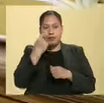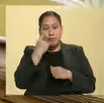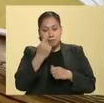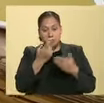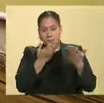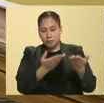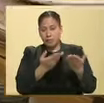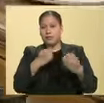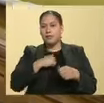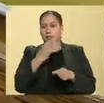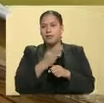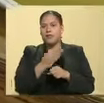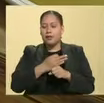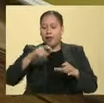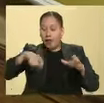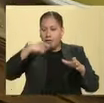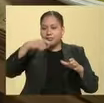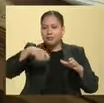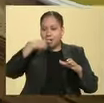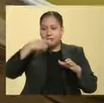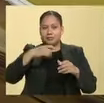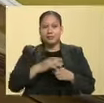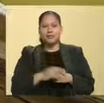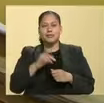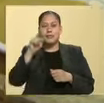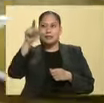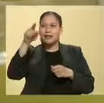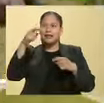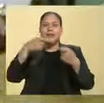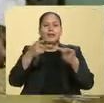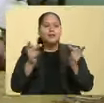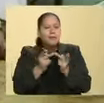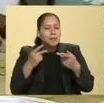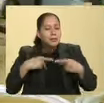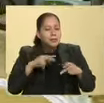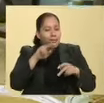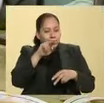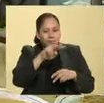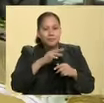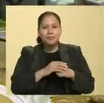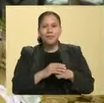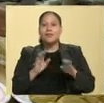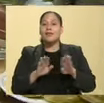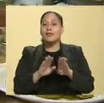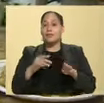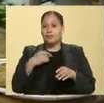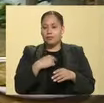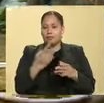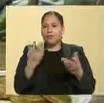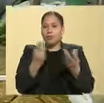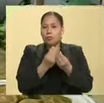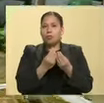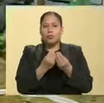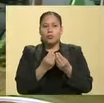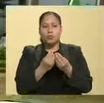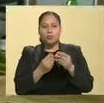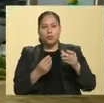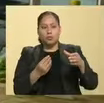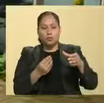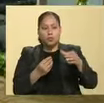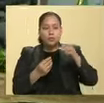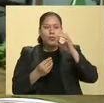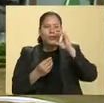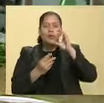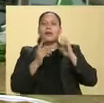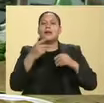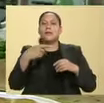Miren lo que me voy a comer allá en el estudio. ¡Ay! Y miren con qué lo voy a acompañar,